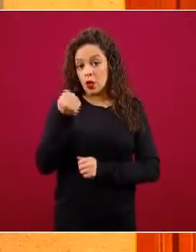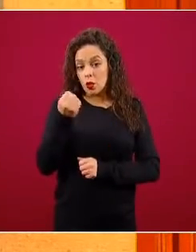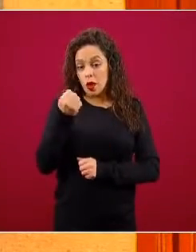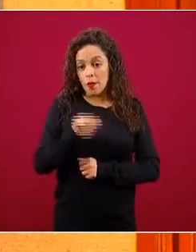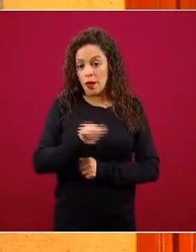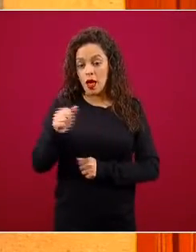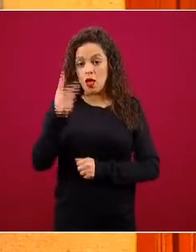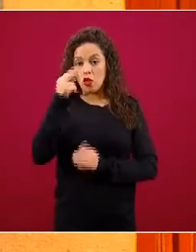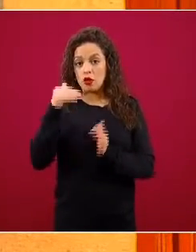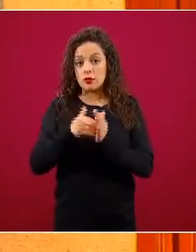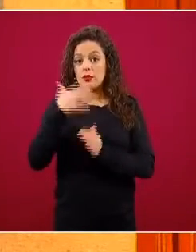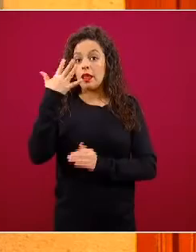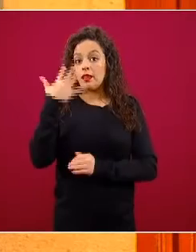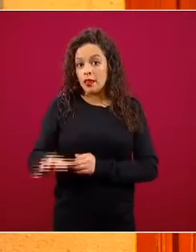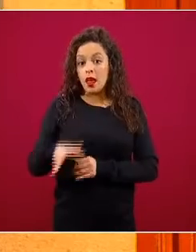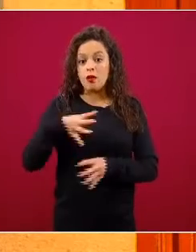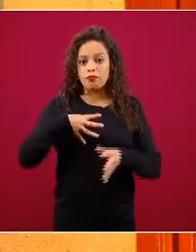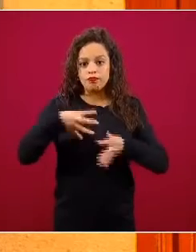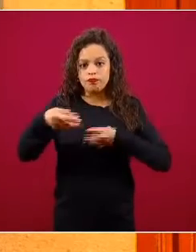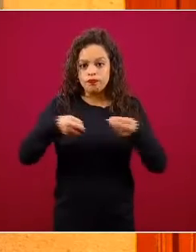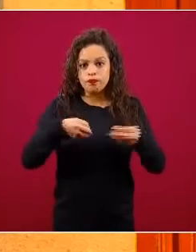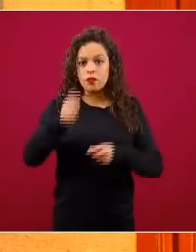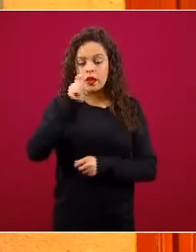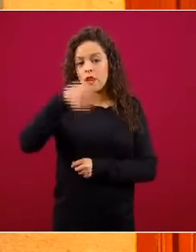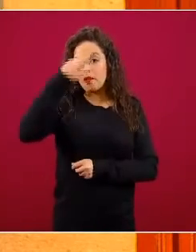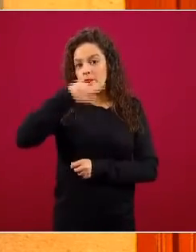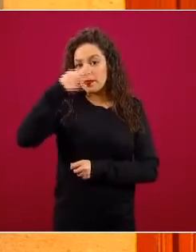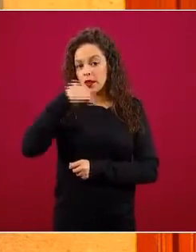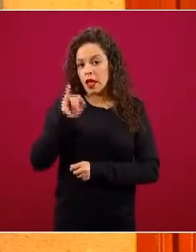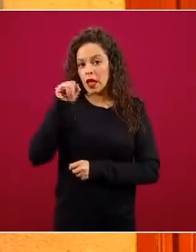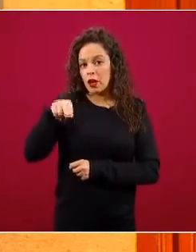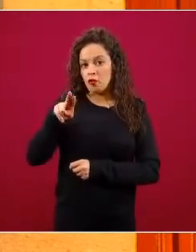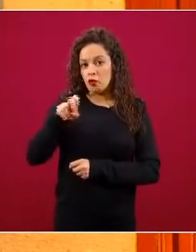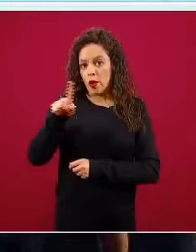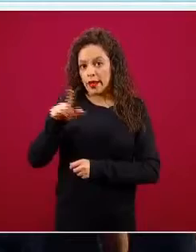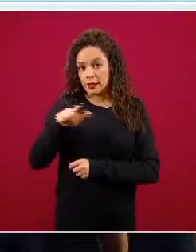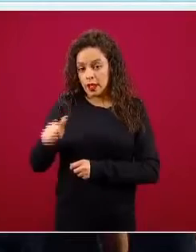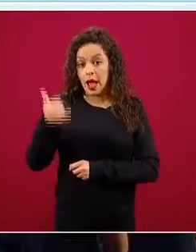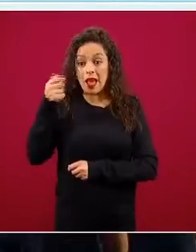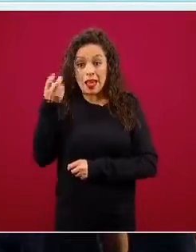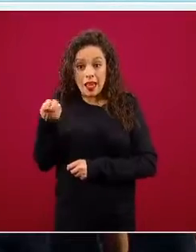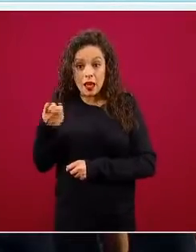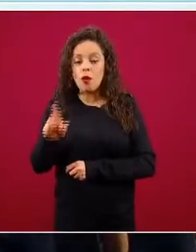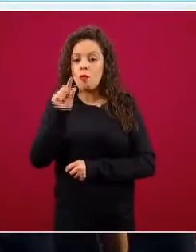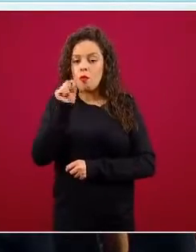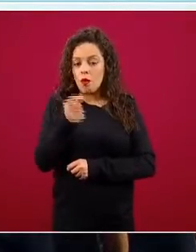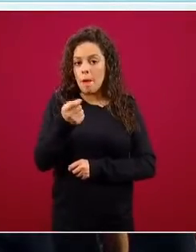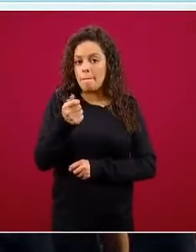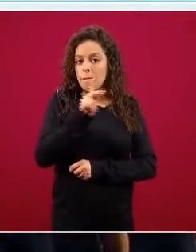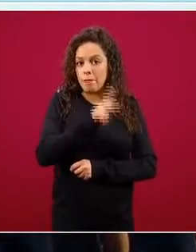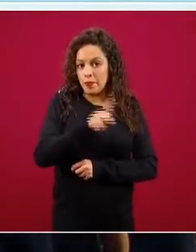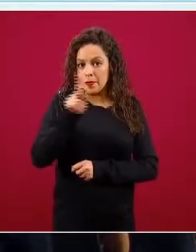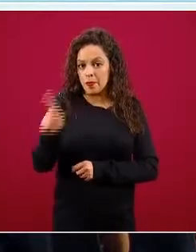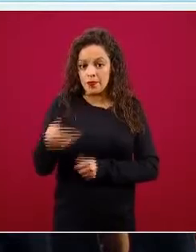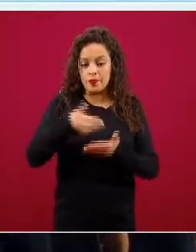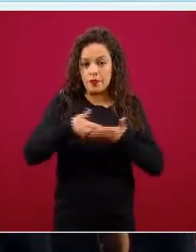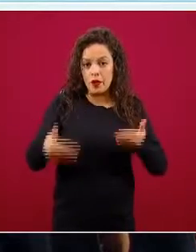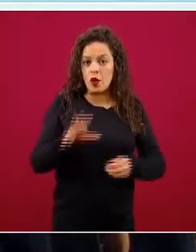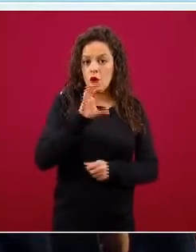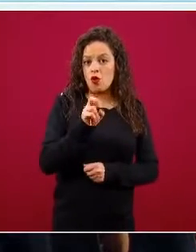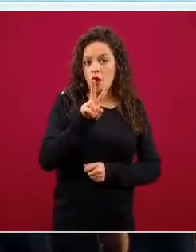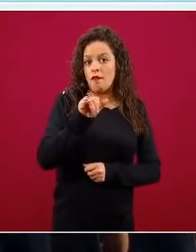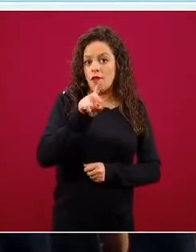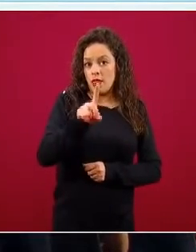es una pandemia con características muy semejantes a la de COVID. Cuando ocurrió esa pandemia, los números de